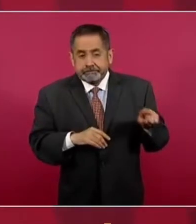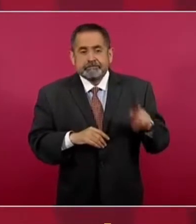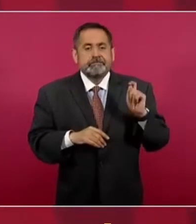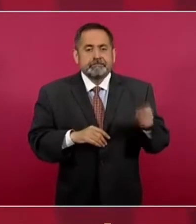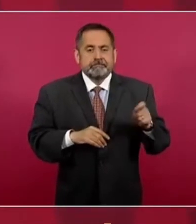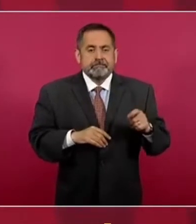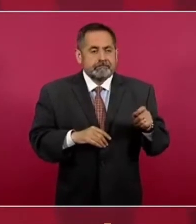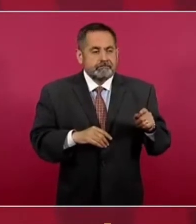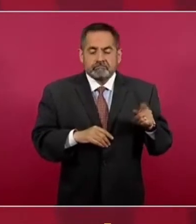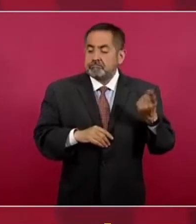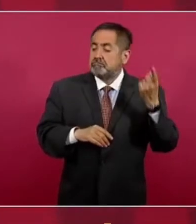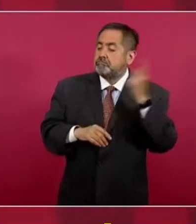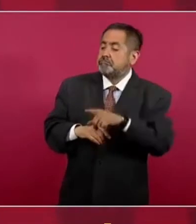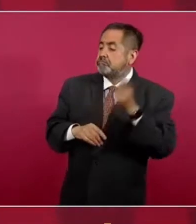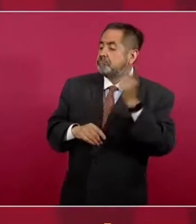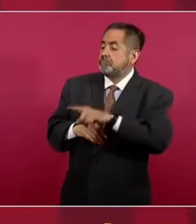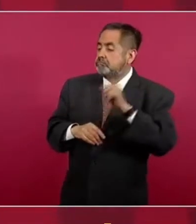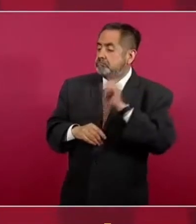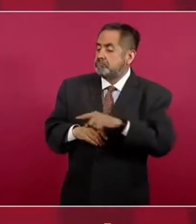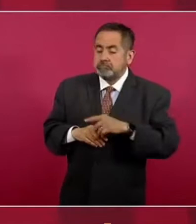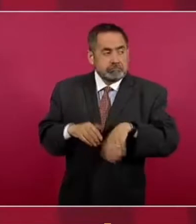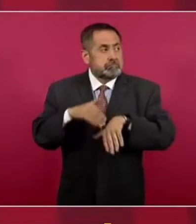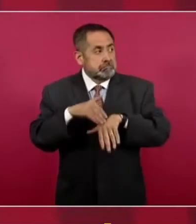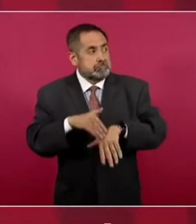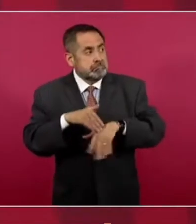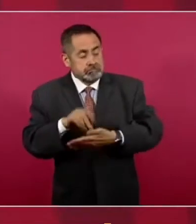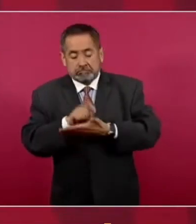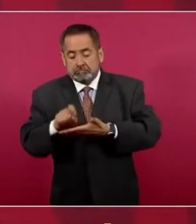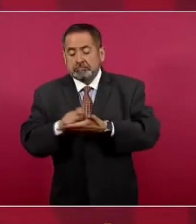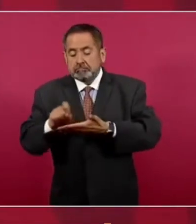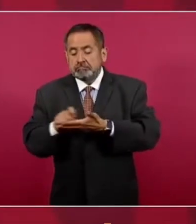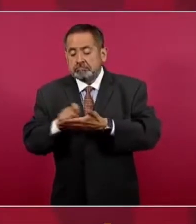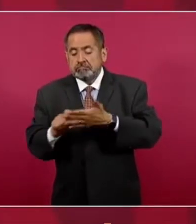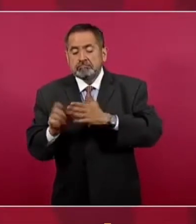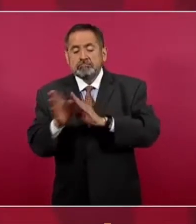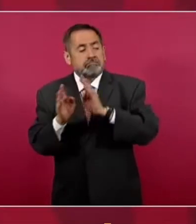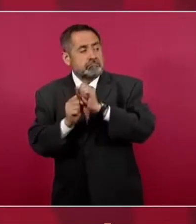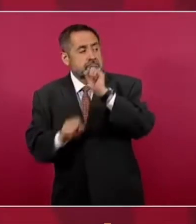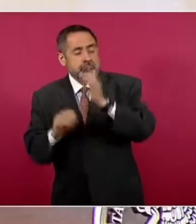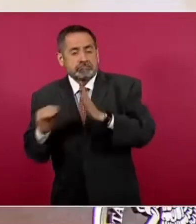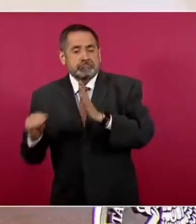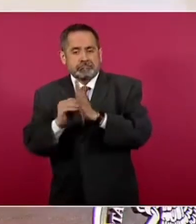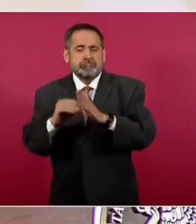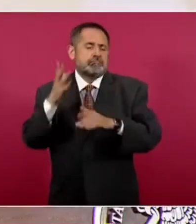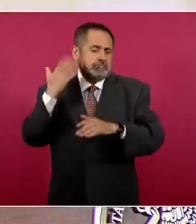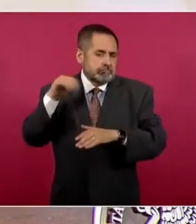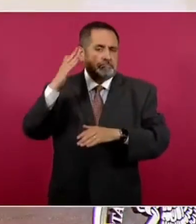hicieron los artículos de la Constitución cuando la reforma